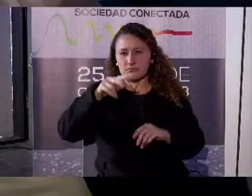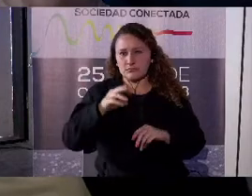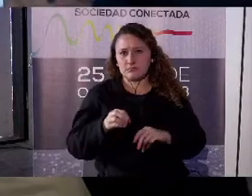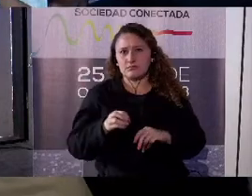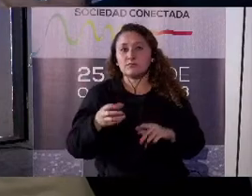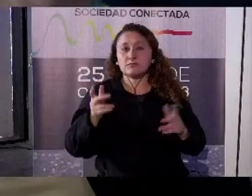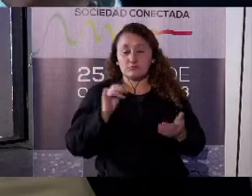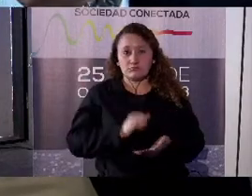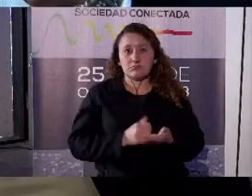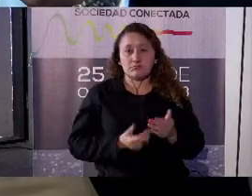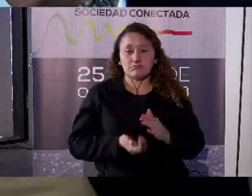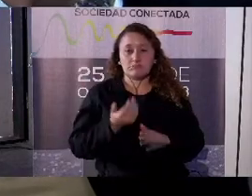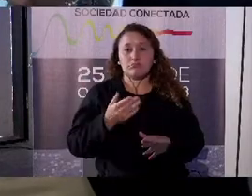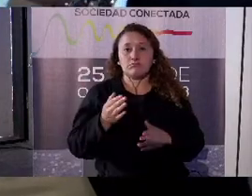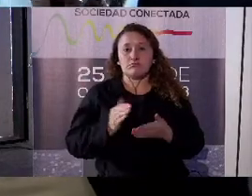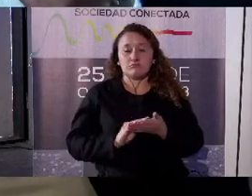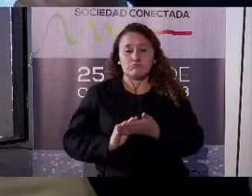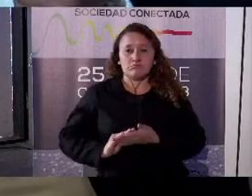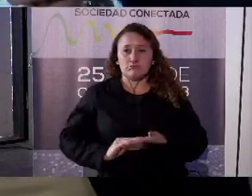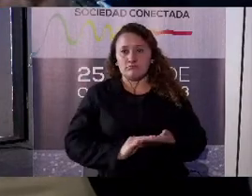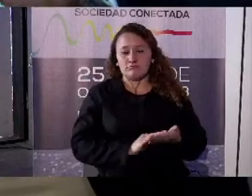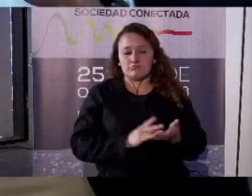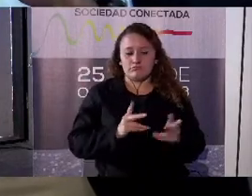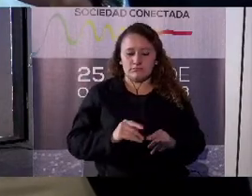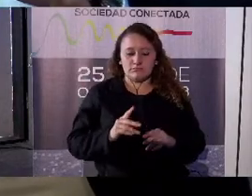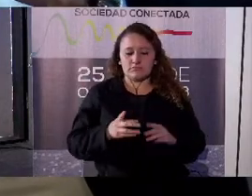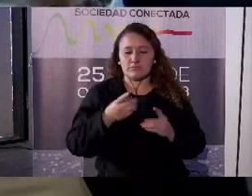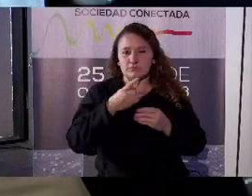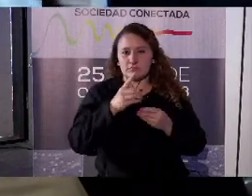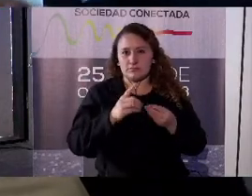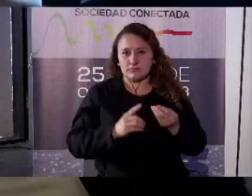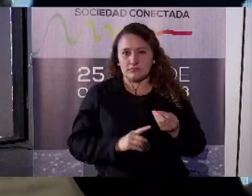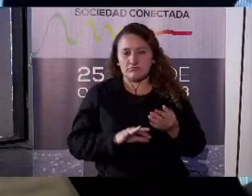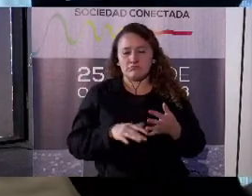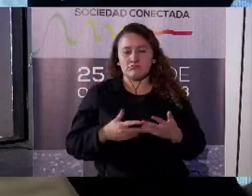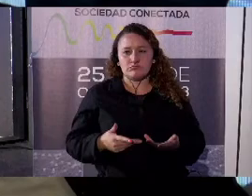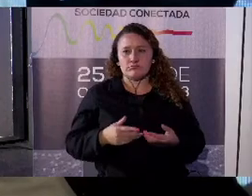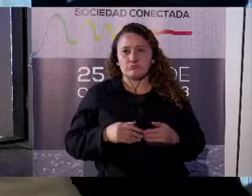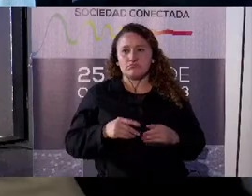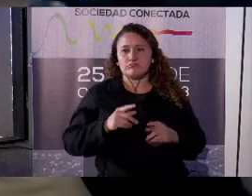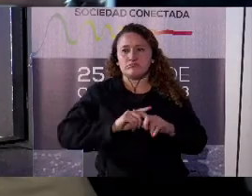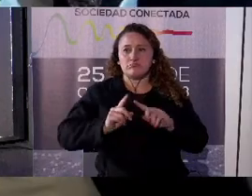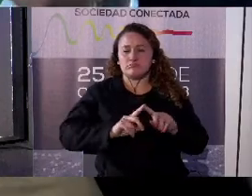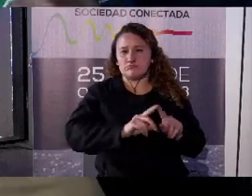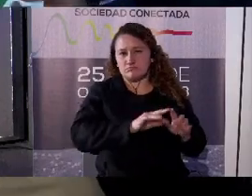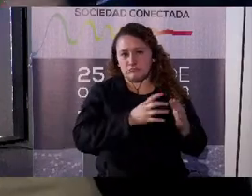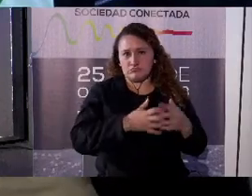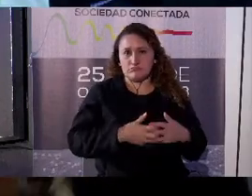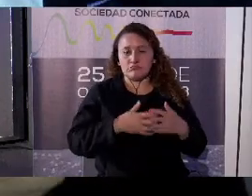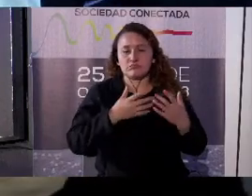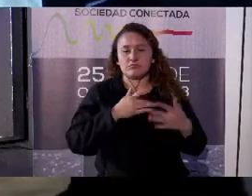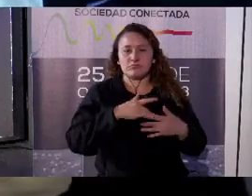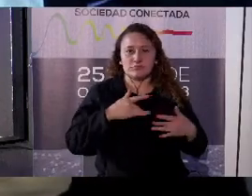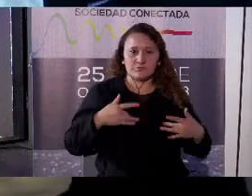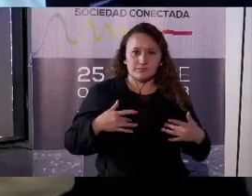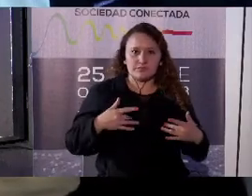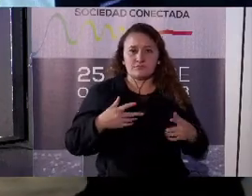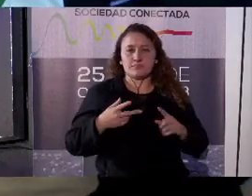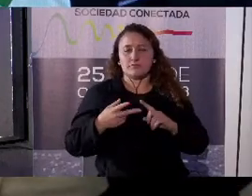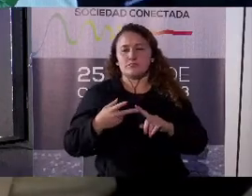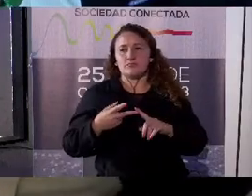eh soluciones y dispositivos para las diferentes verticales de la industria para salud